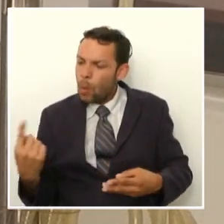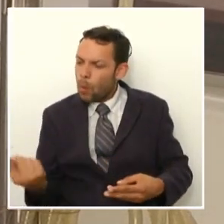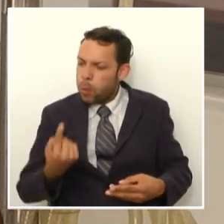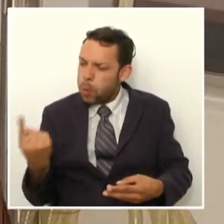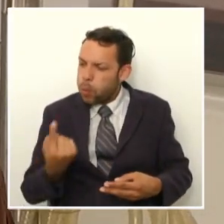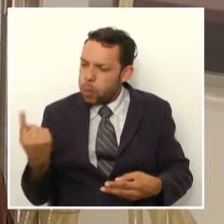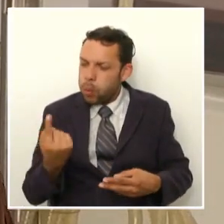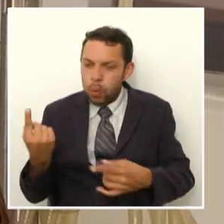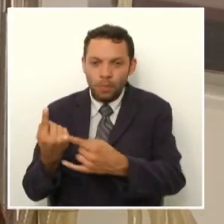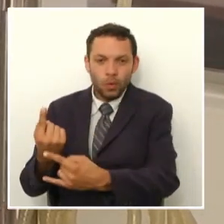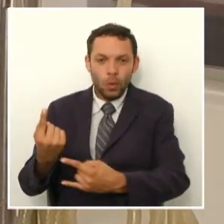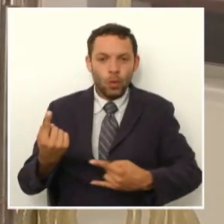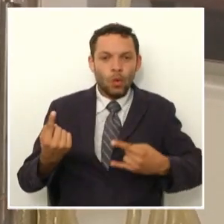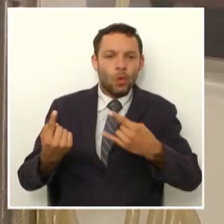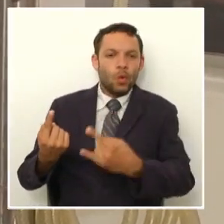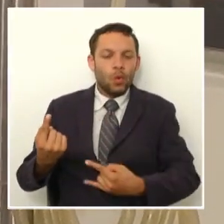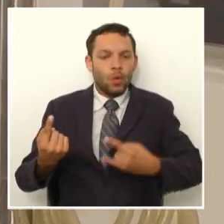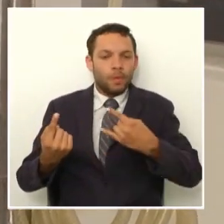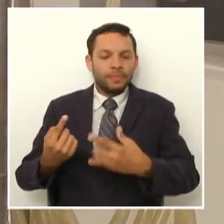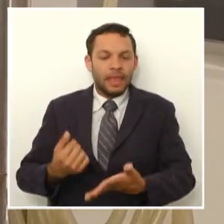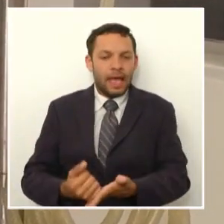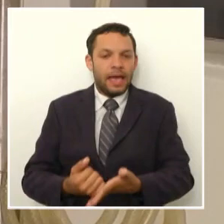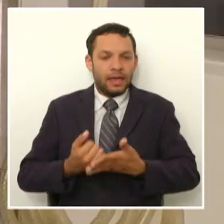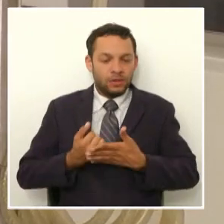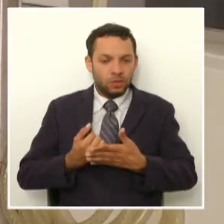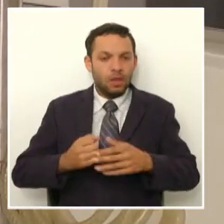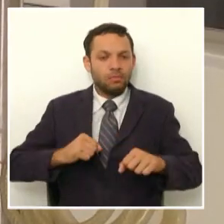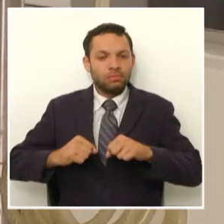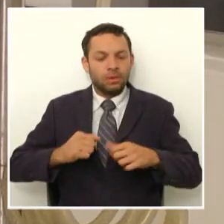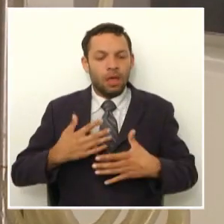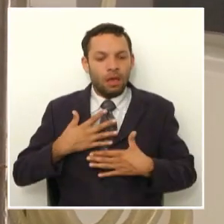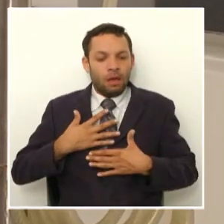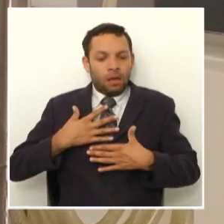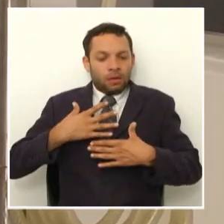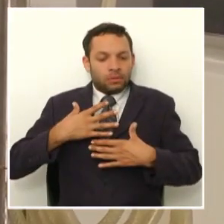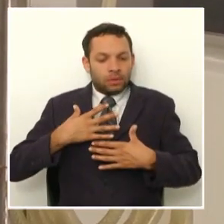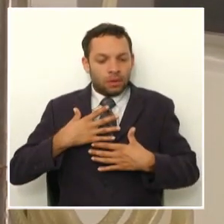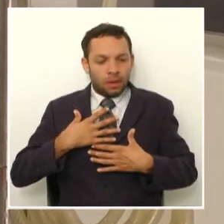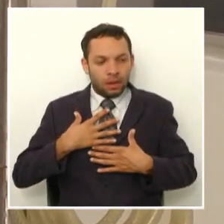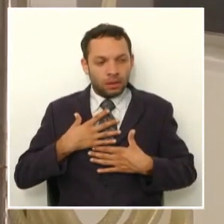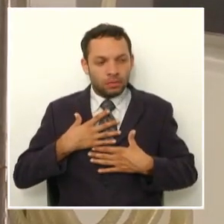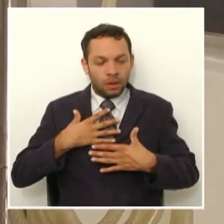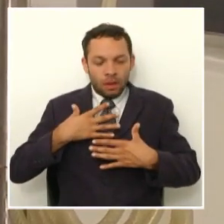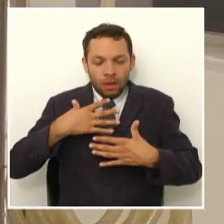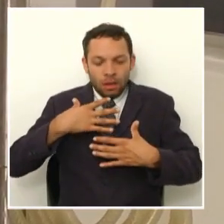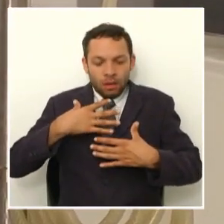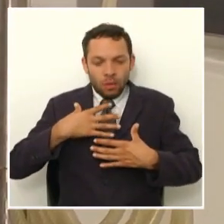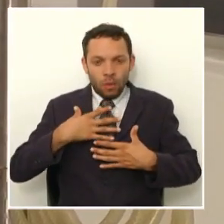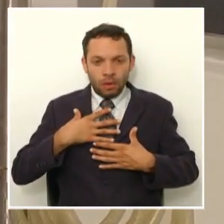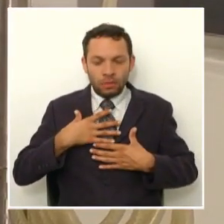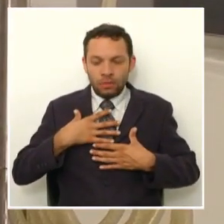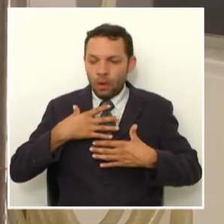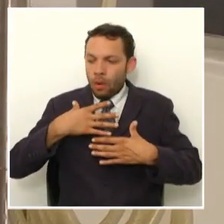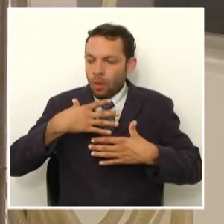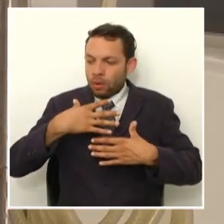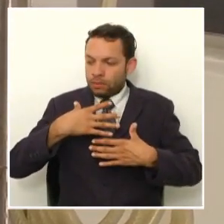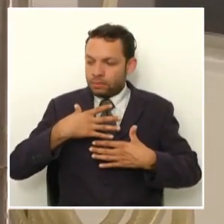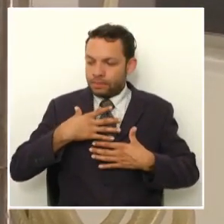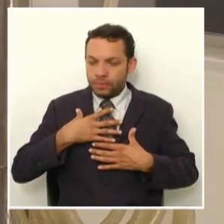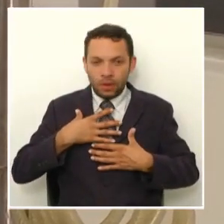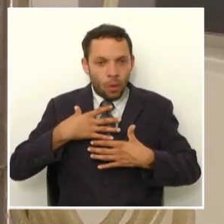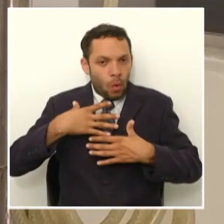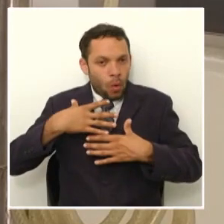se sostiene la ventilación. Modernamente, hoy en día, en las salas de cuidado intensivo,